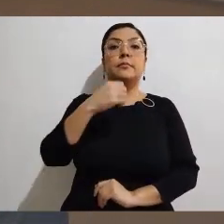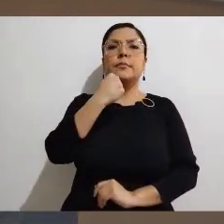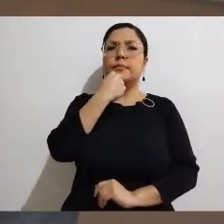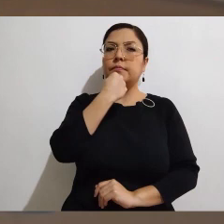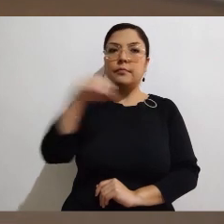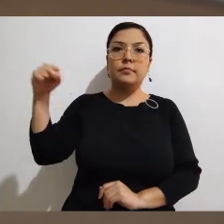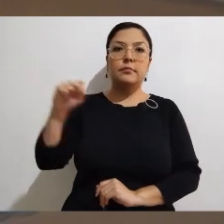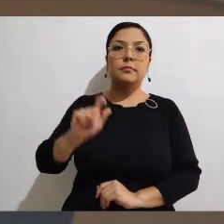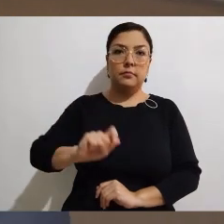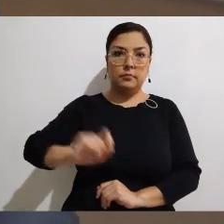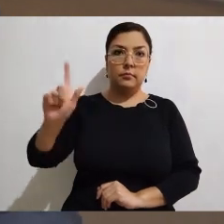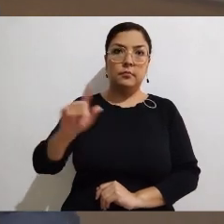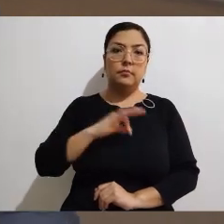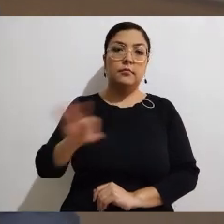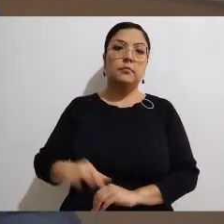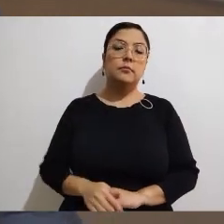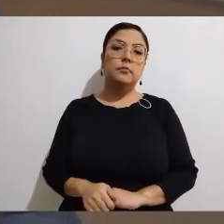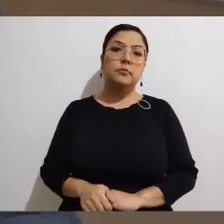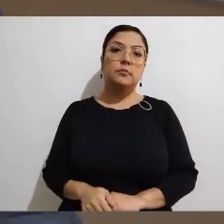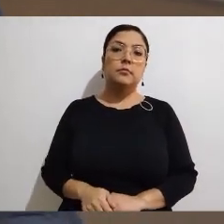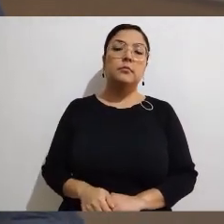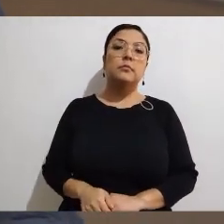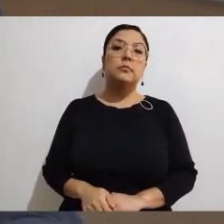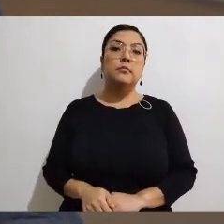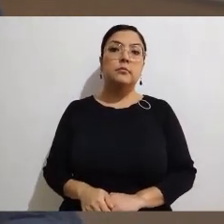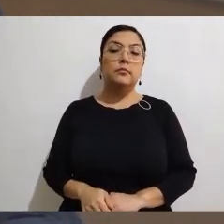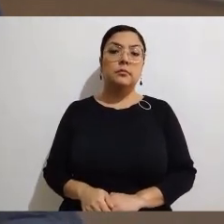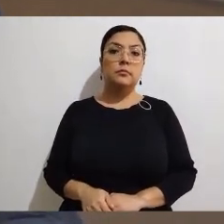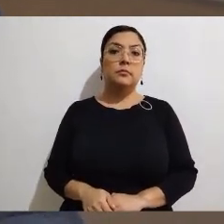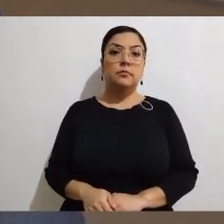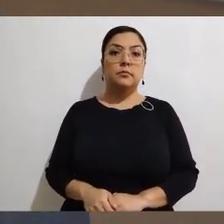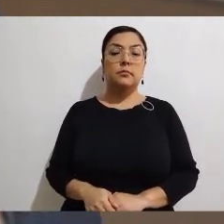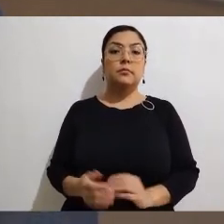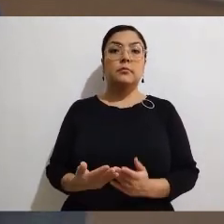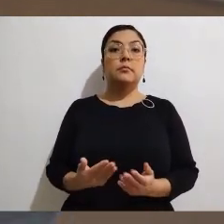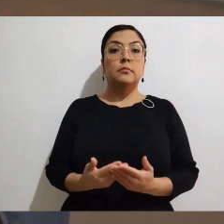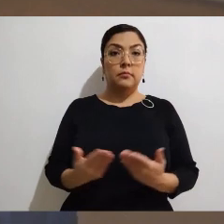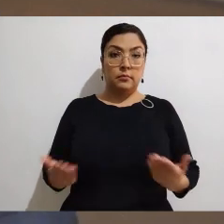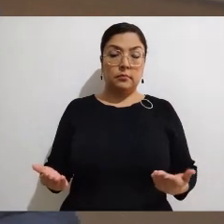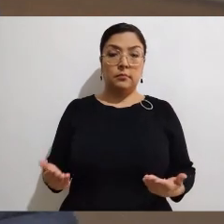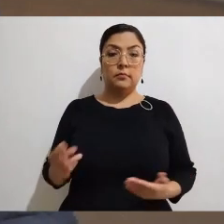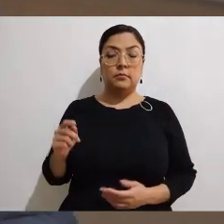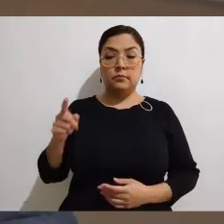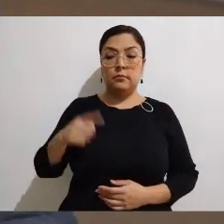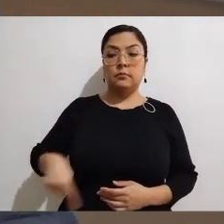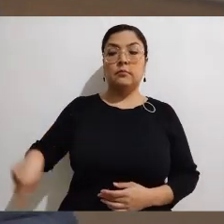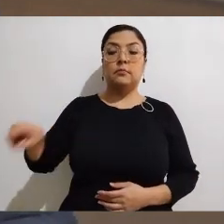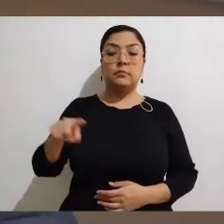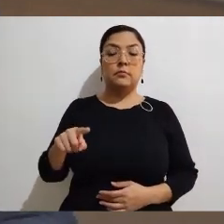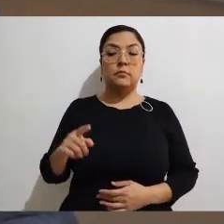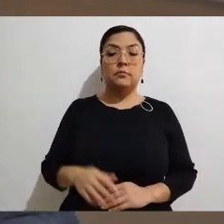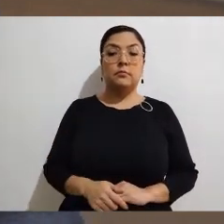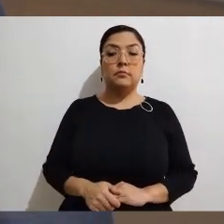que trabaja en los órganos electorales, ¿no? Y eso presupone, pues, primero, mecanismos de ingreso para estas